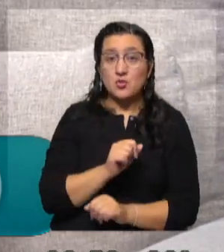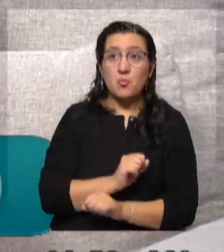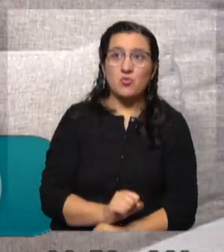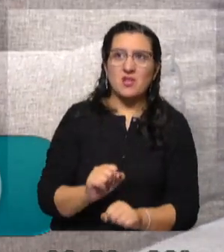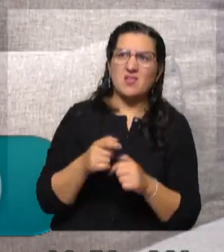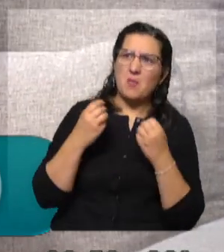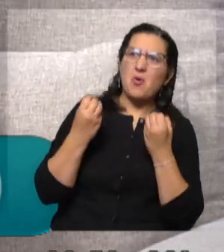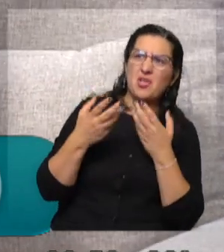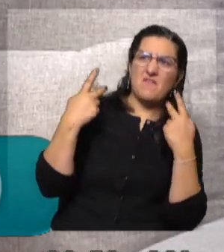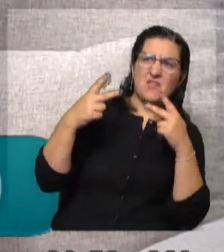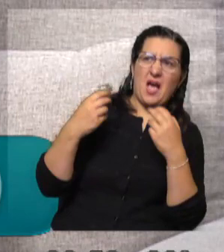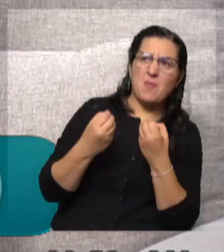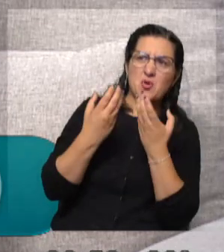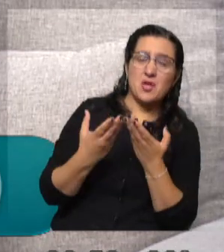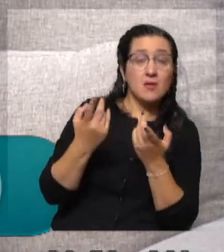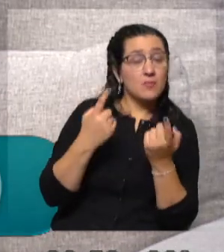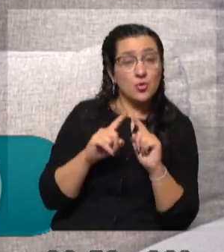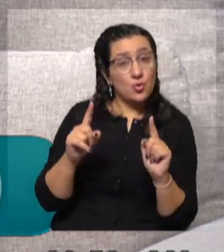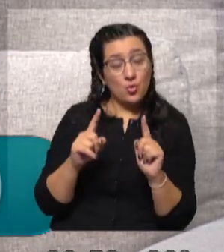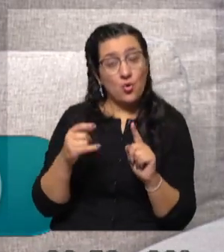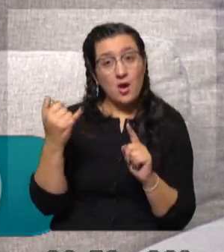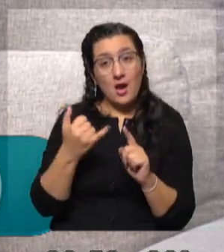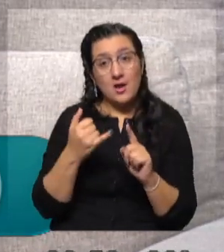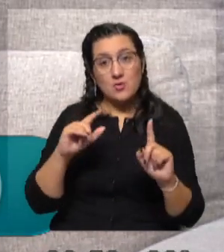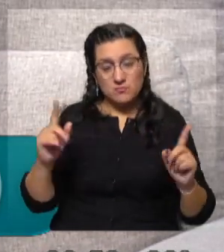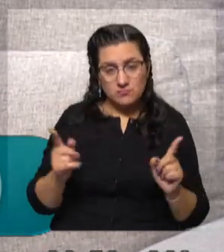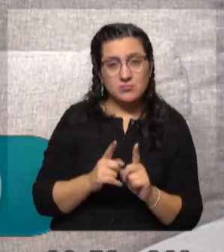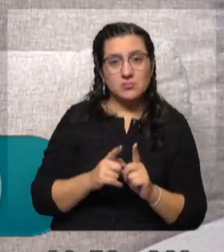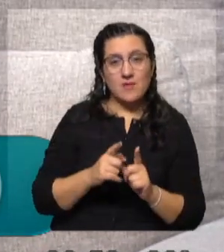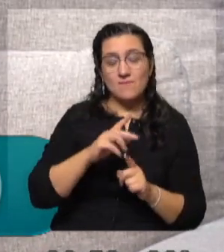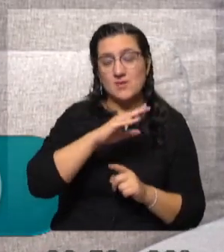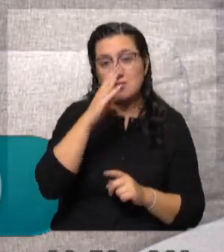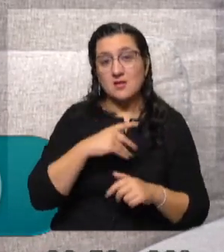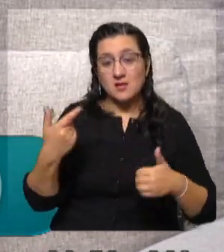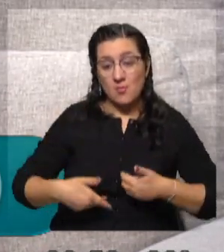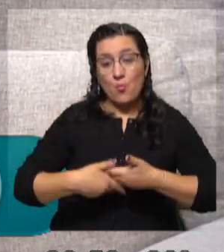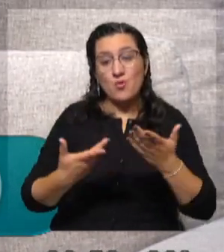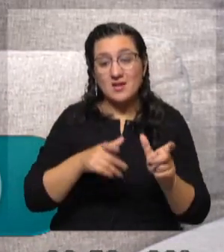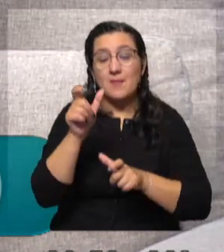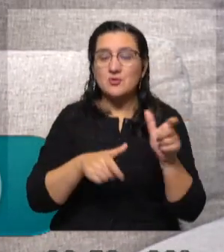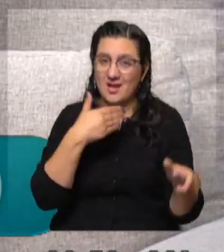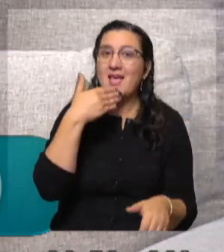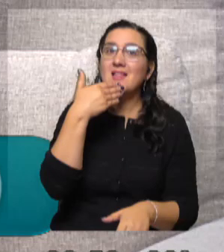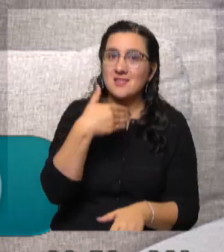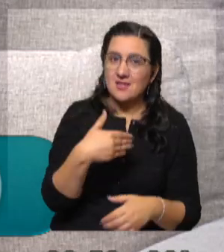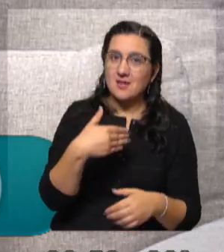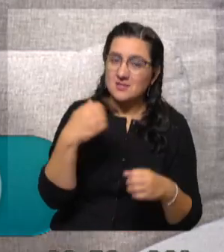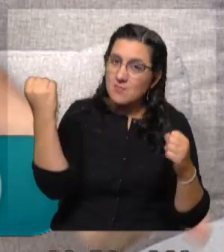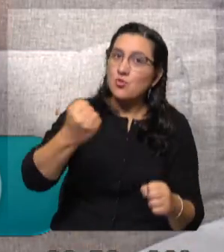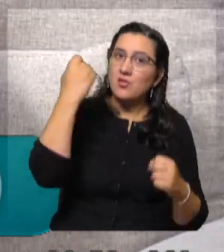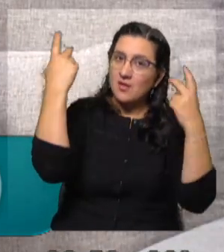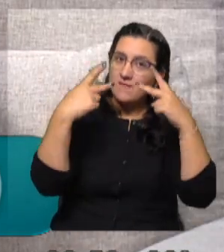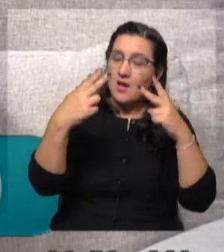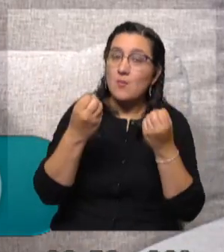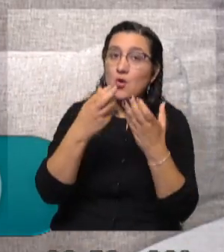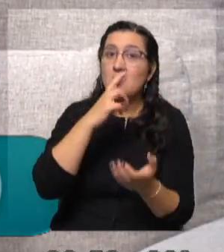no que por qué viaja tanto por qué no Bueno hay una síntesis hoy en Brasil que demuestra que la gente entiende la importancia de hacer eso y que el